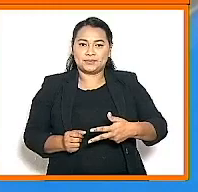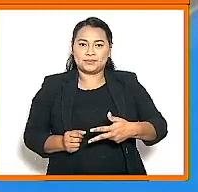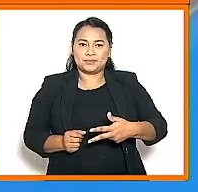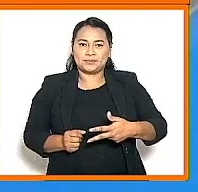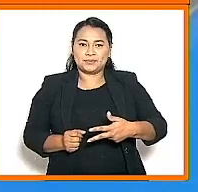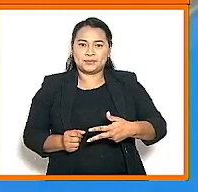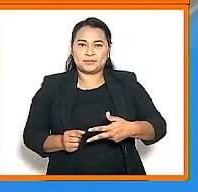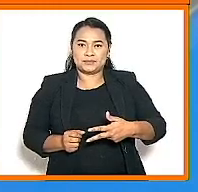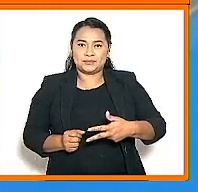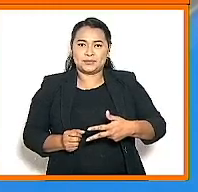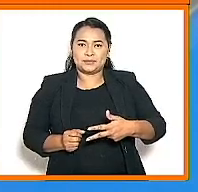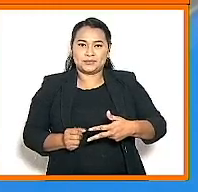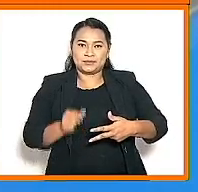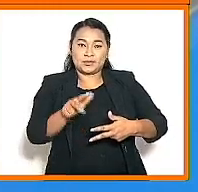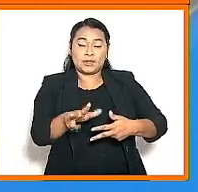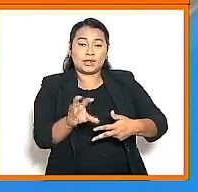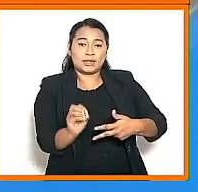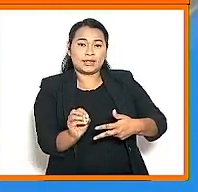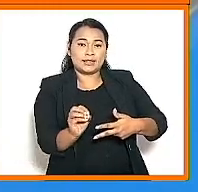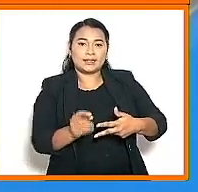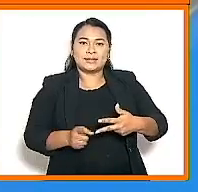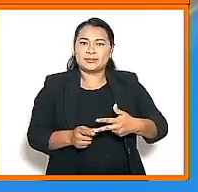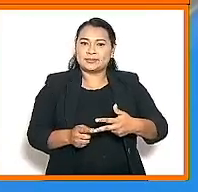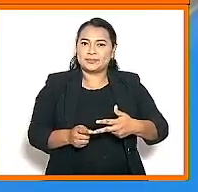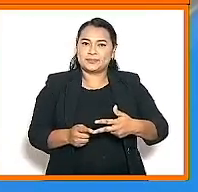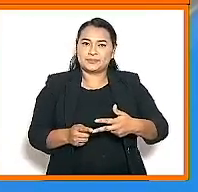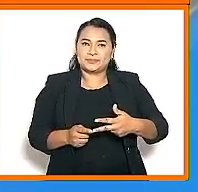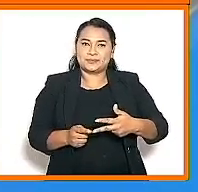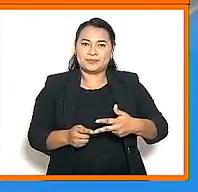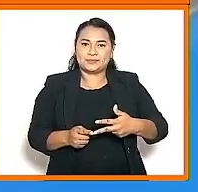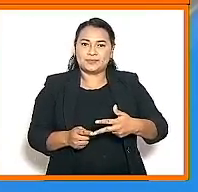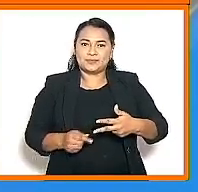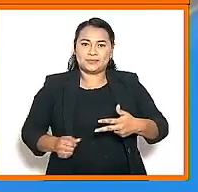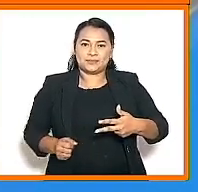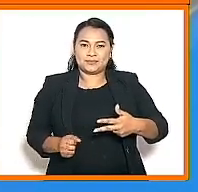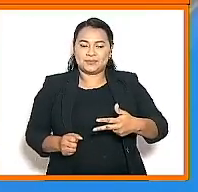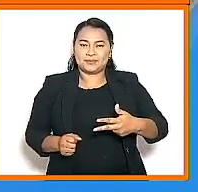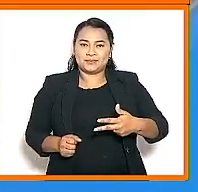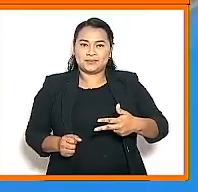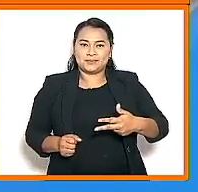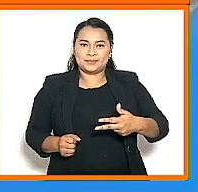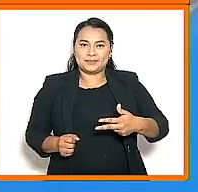Y este es el 30. Tercer y decisivo número ganador.